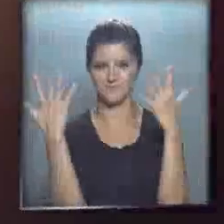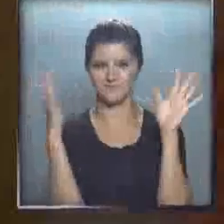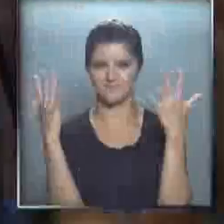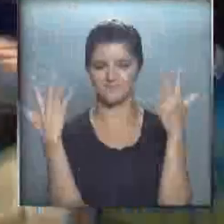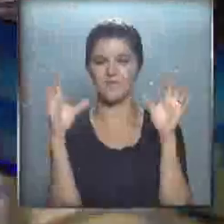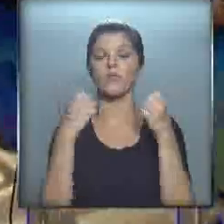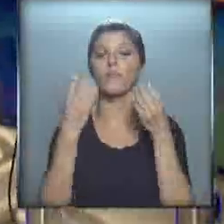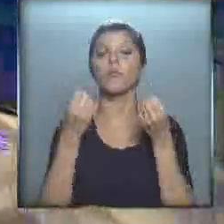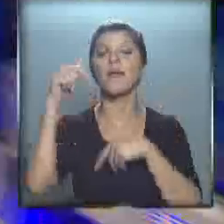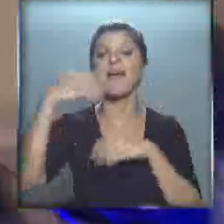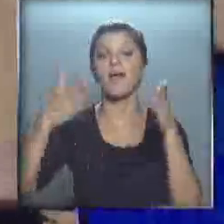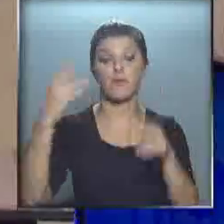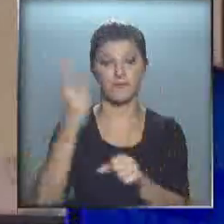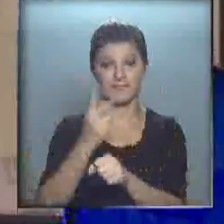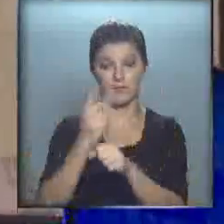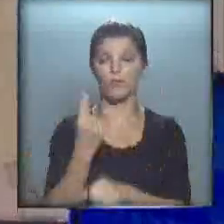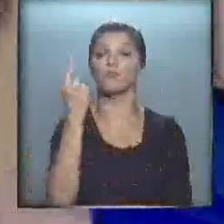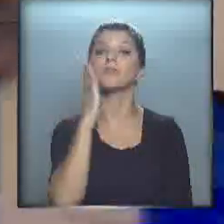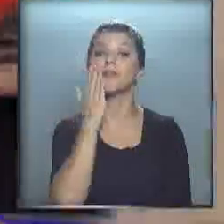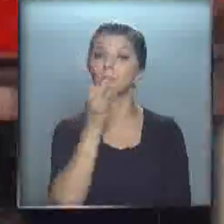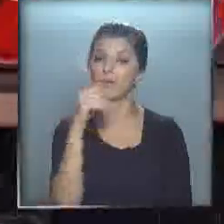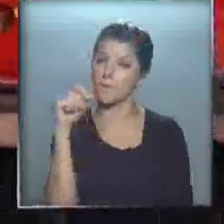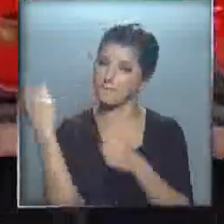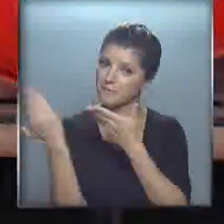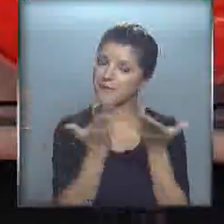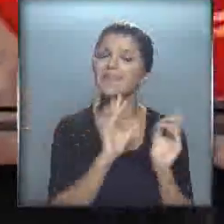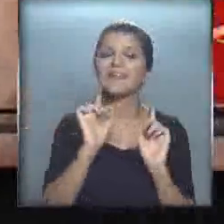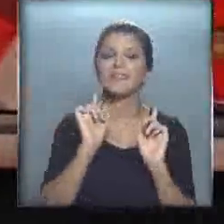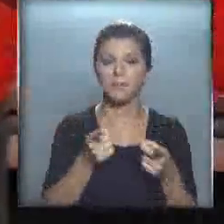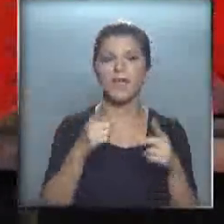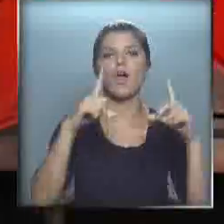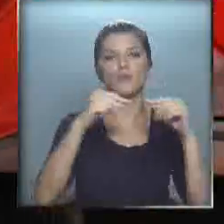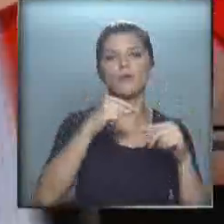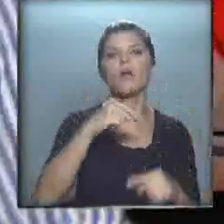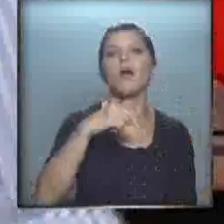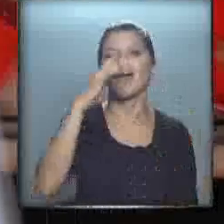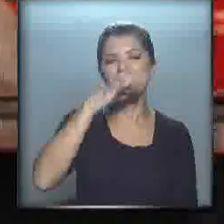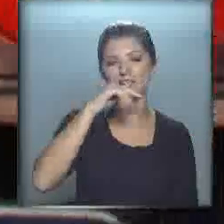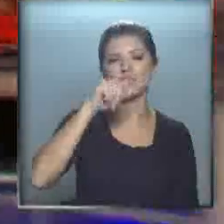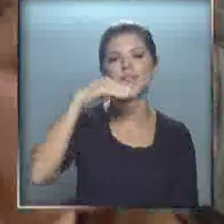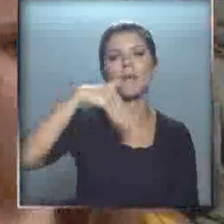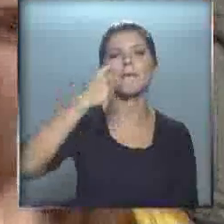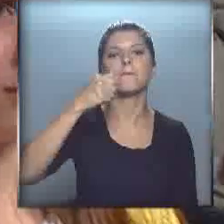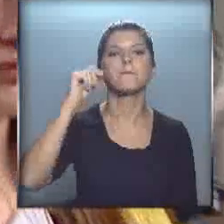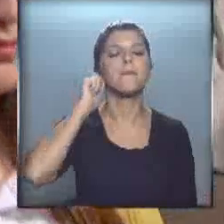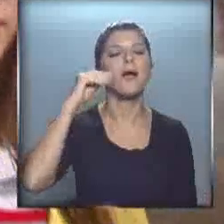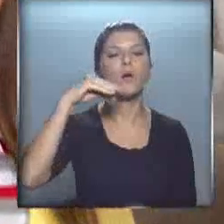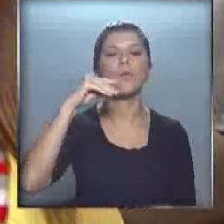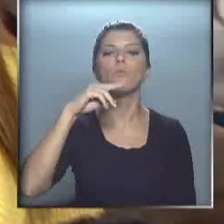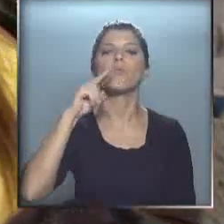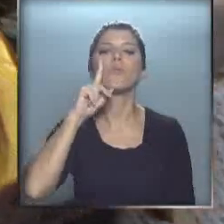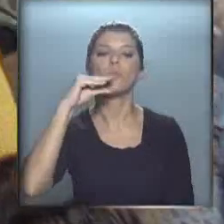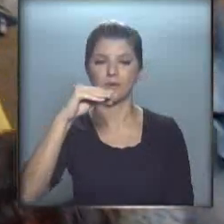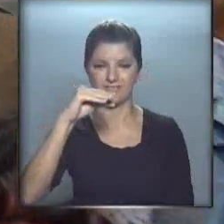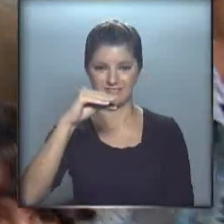qué estamos ingresando al segundo bloque, una tarde cualquiera. Quiero darle la bienvenida también a la 14 de Maastricht. La 14